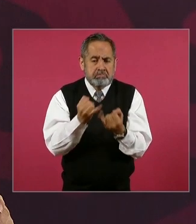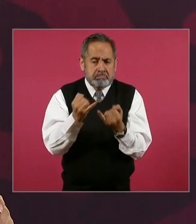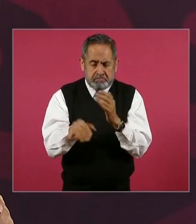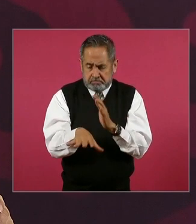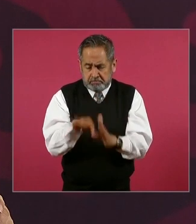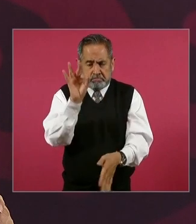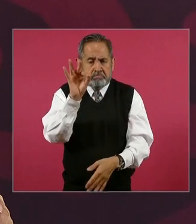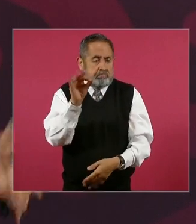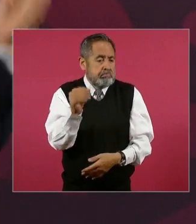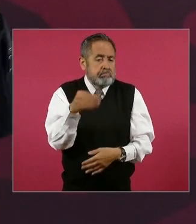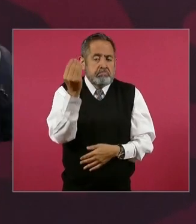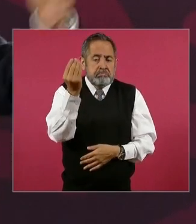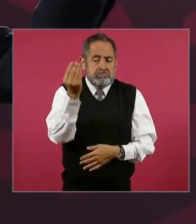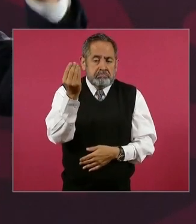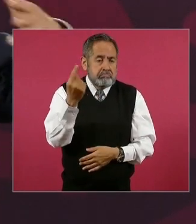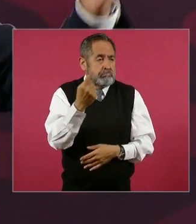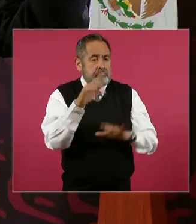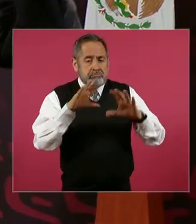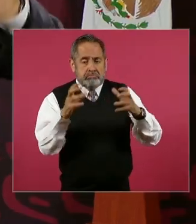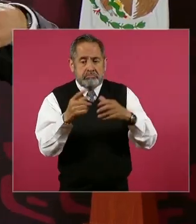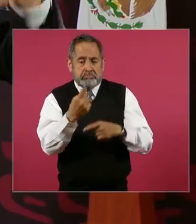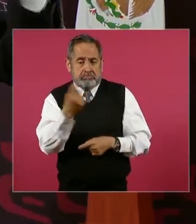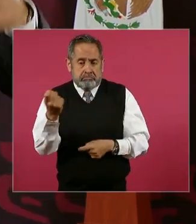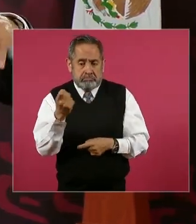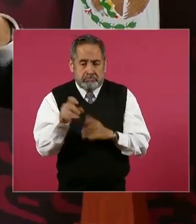insaculación de los